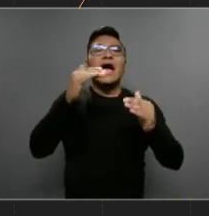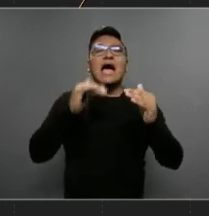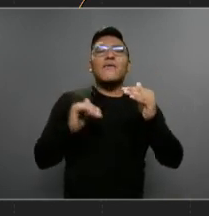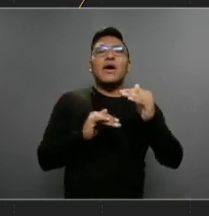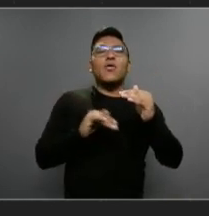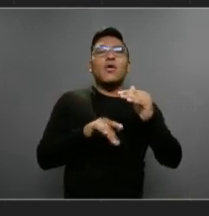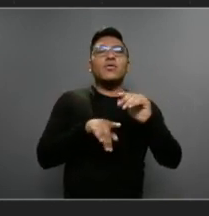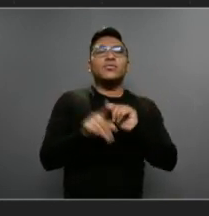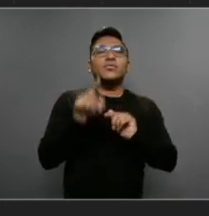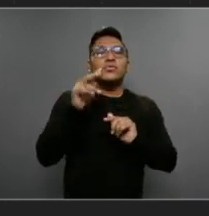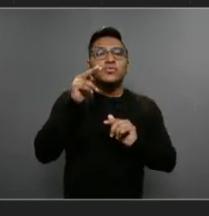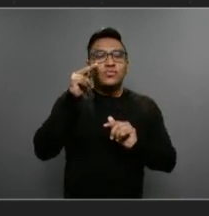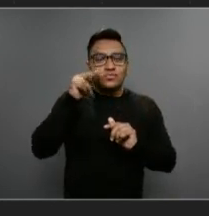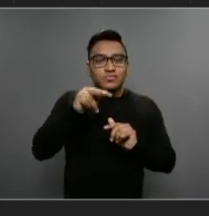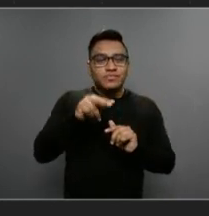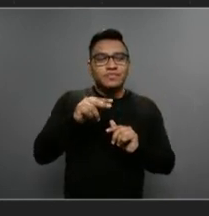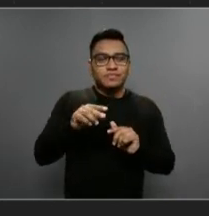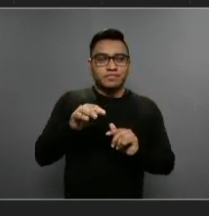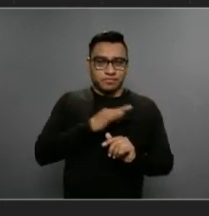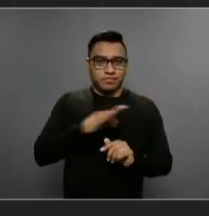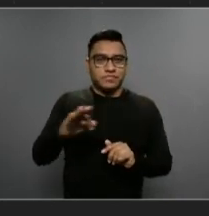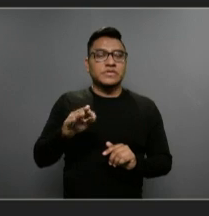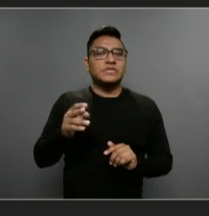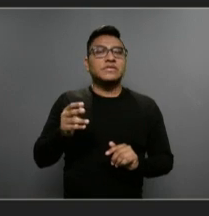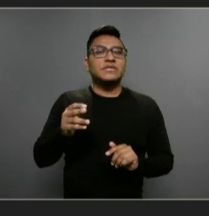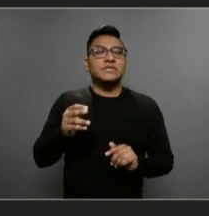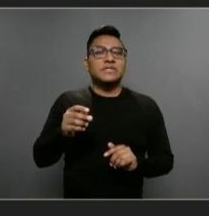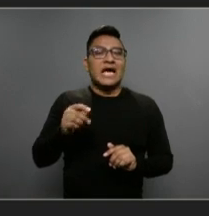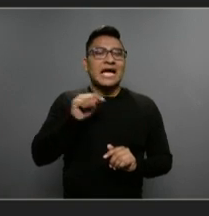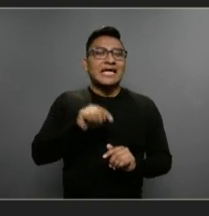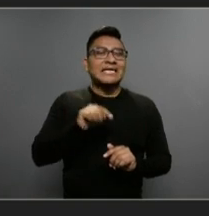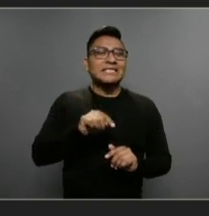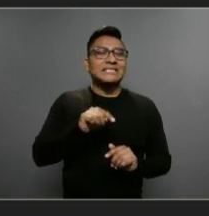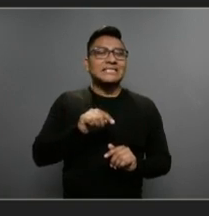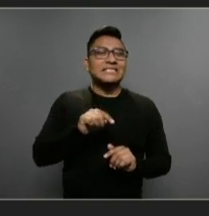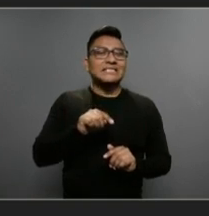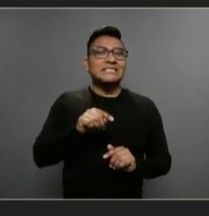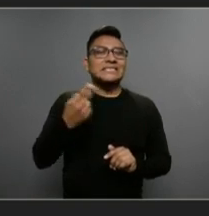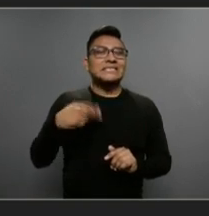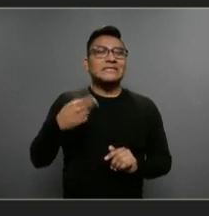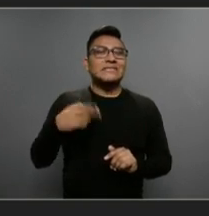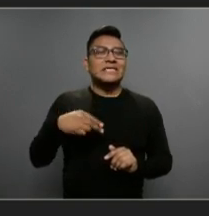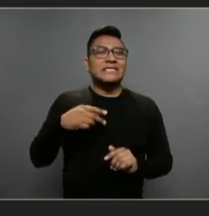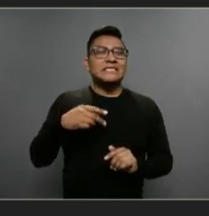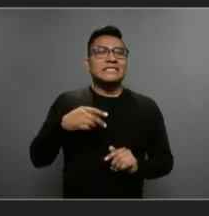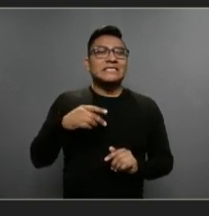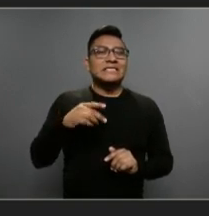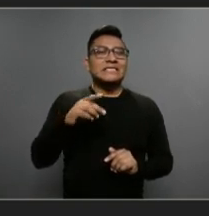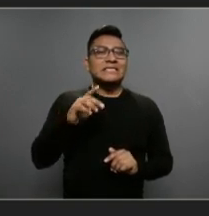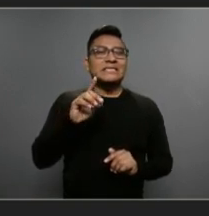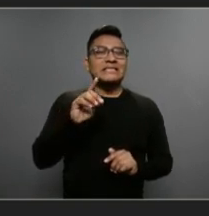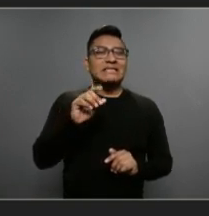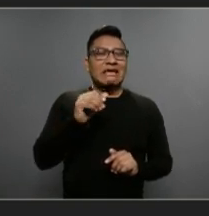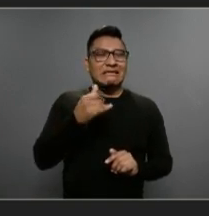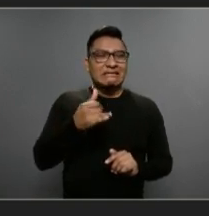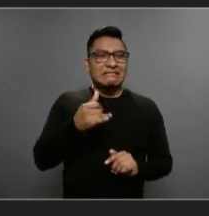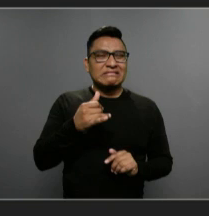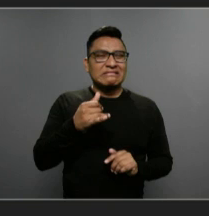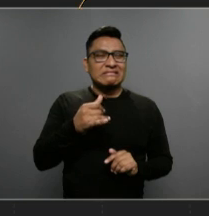en donde podemos ver se llama Daily Increases.